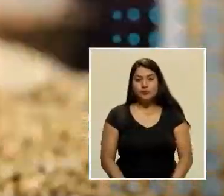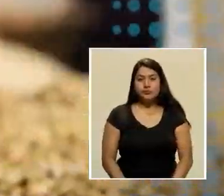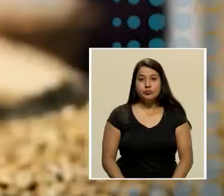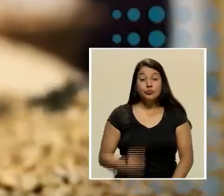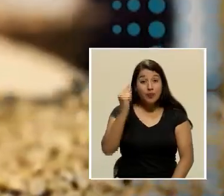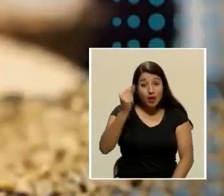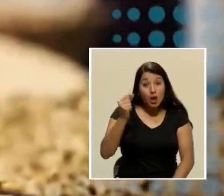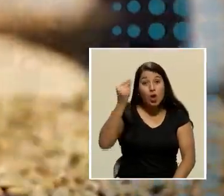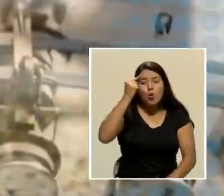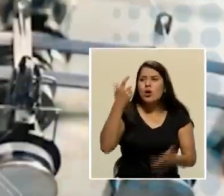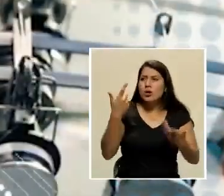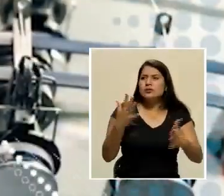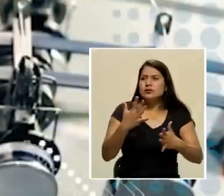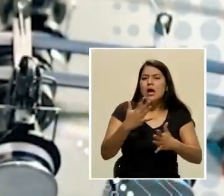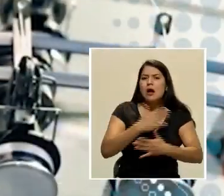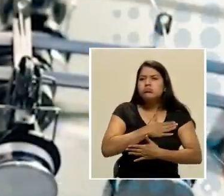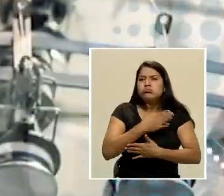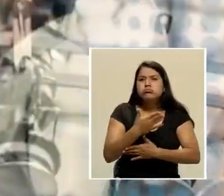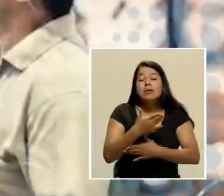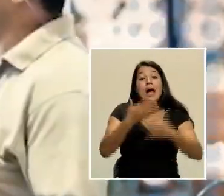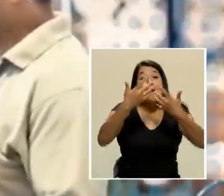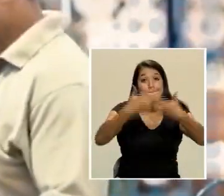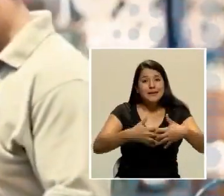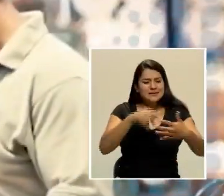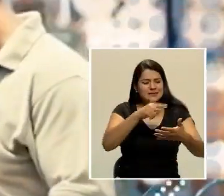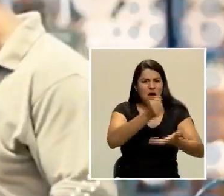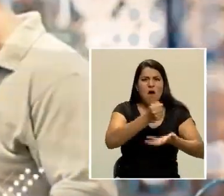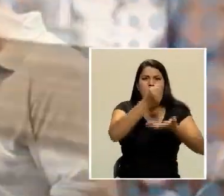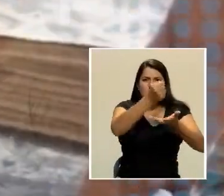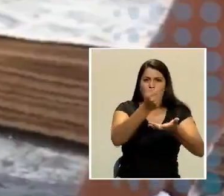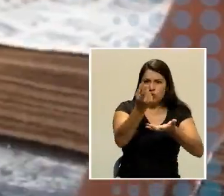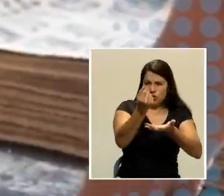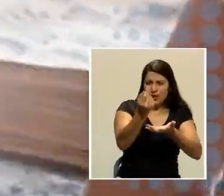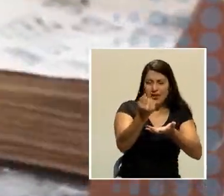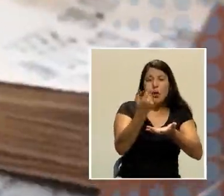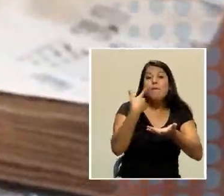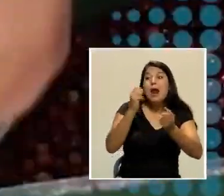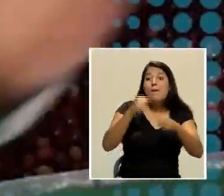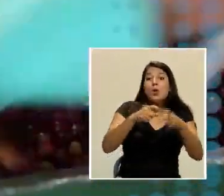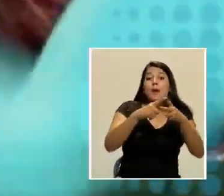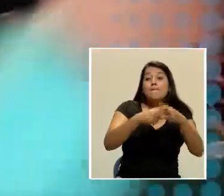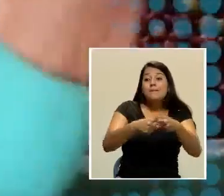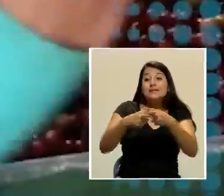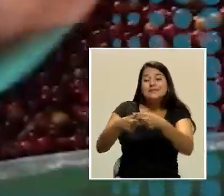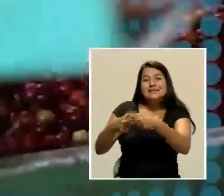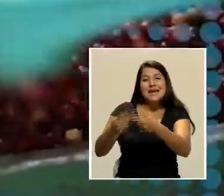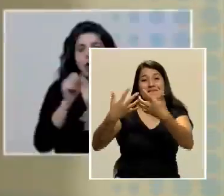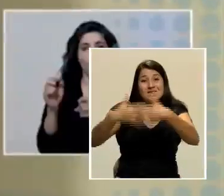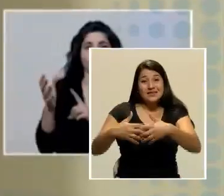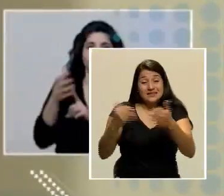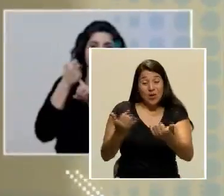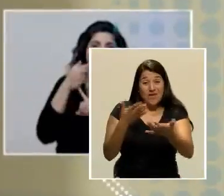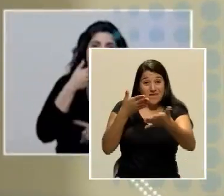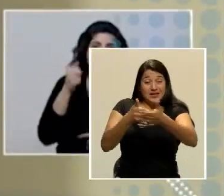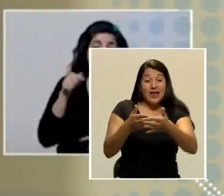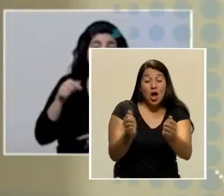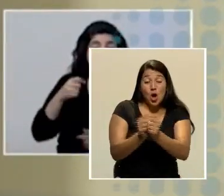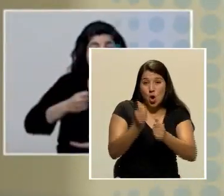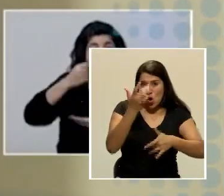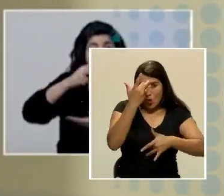El gobierno puso a disposición de las empresas un fondo de avales para facilitar el crédito a las que están afectadas por la pandemia. Como